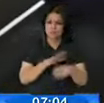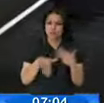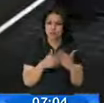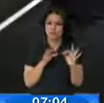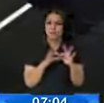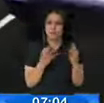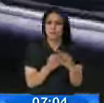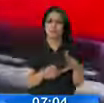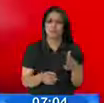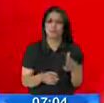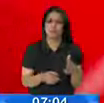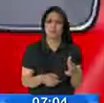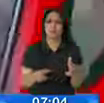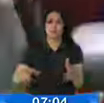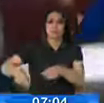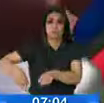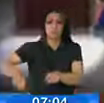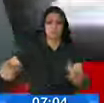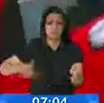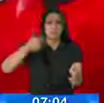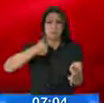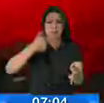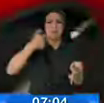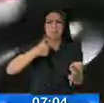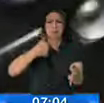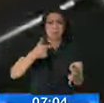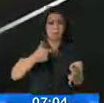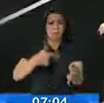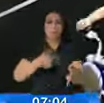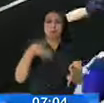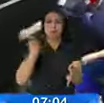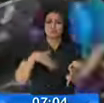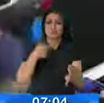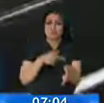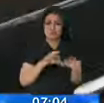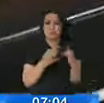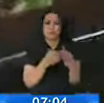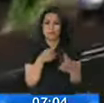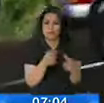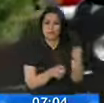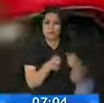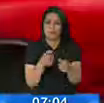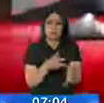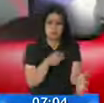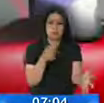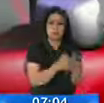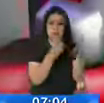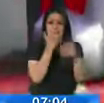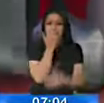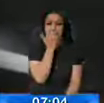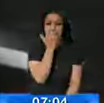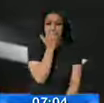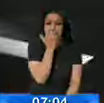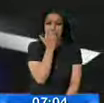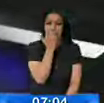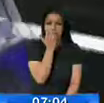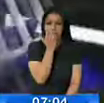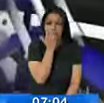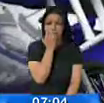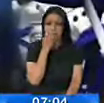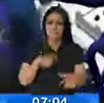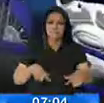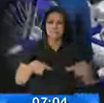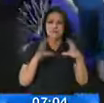fueron interceptados por sicarios que dispararon ráfagas de bala contra el vehículo que terminó por estrellarse. En un lugar